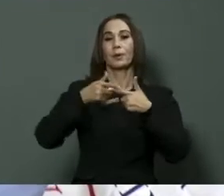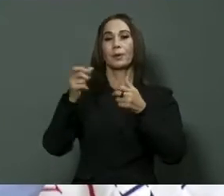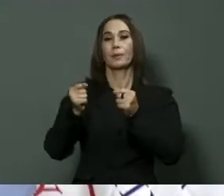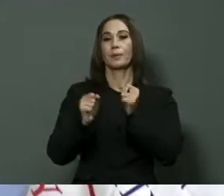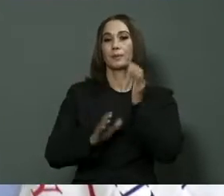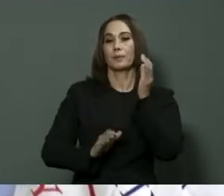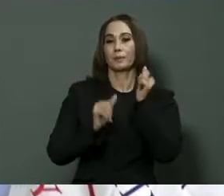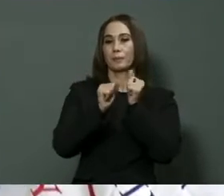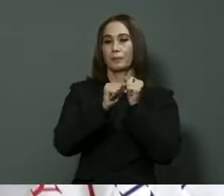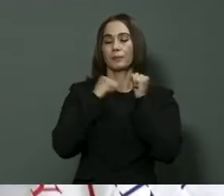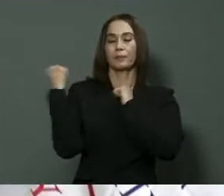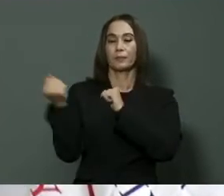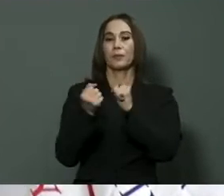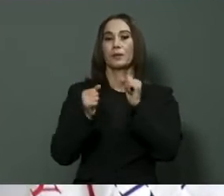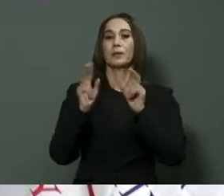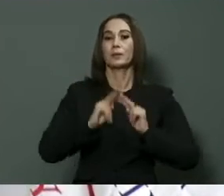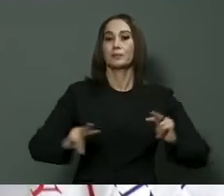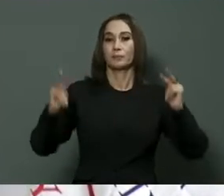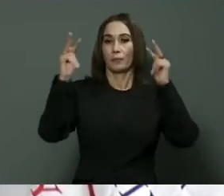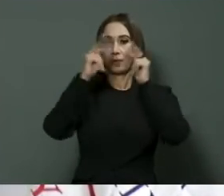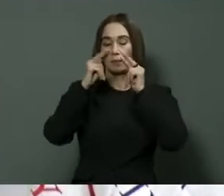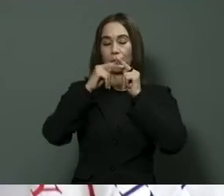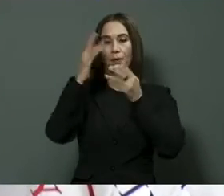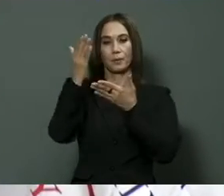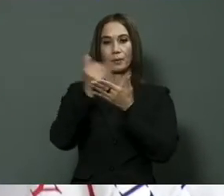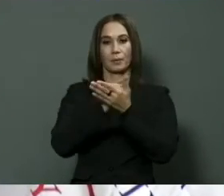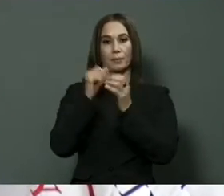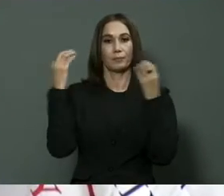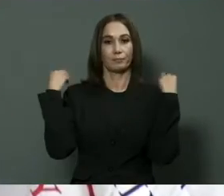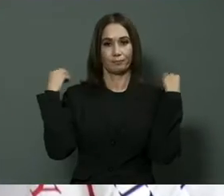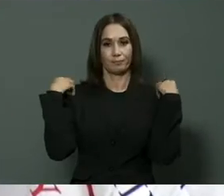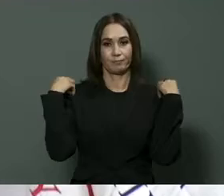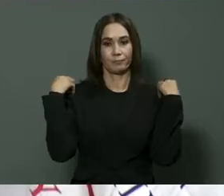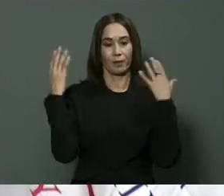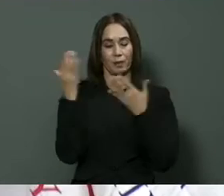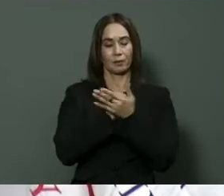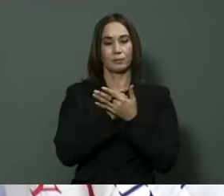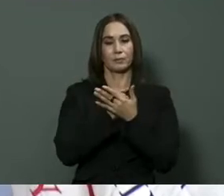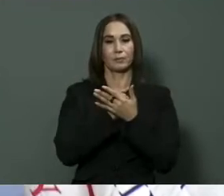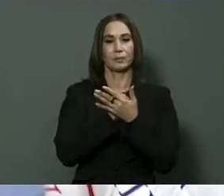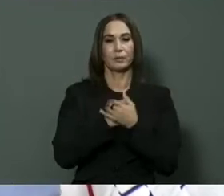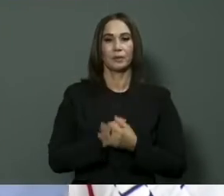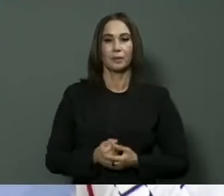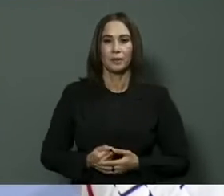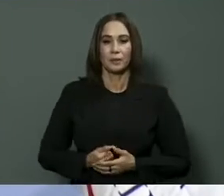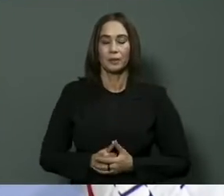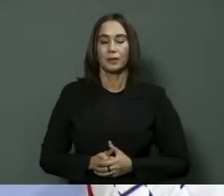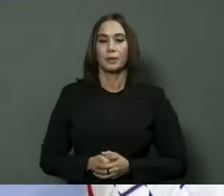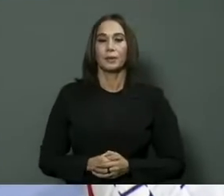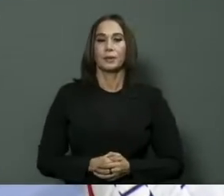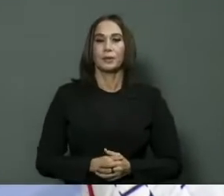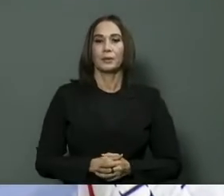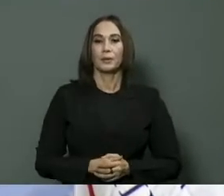los valores, los mejores valores que aporta la práctica deportiva. En resumen,